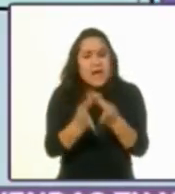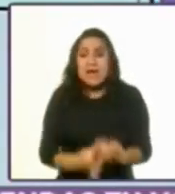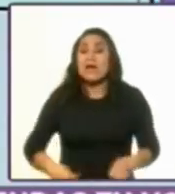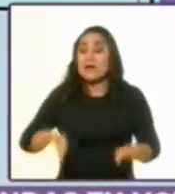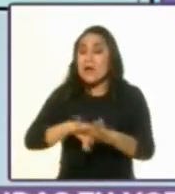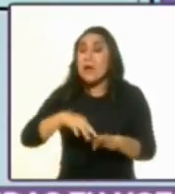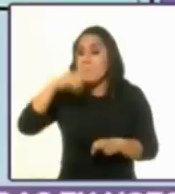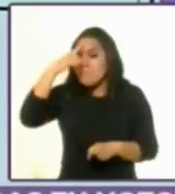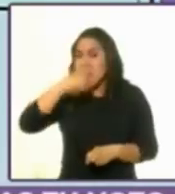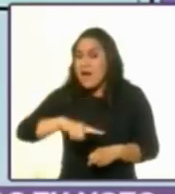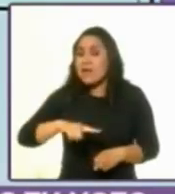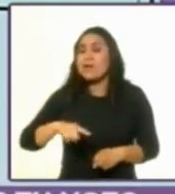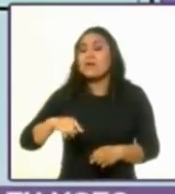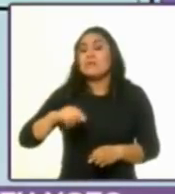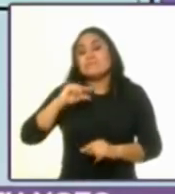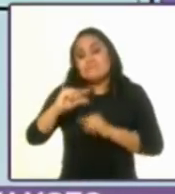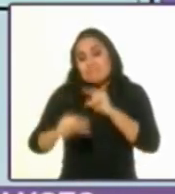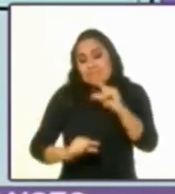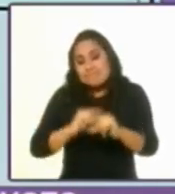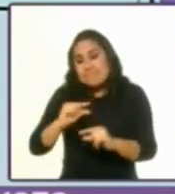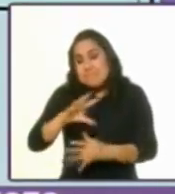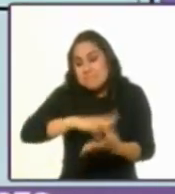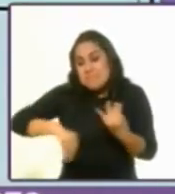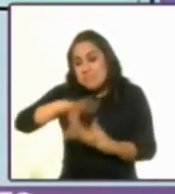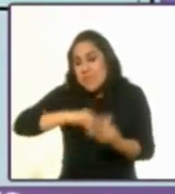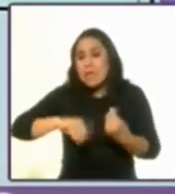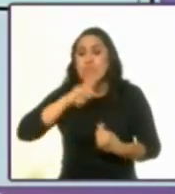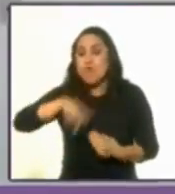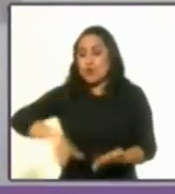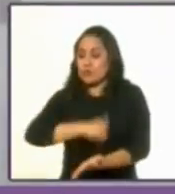desarrollar la ciudad y crear empleos